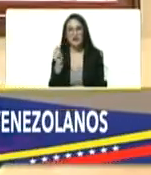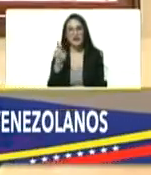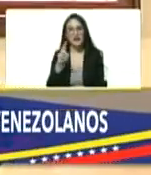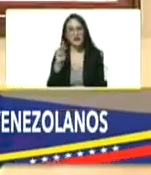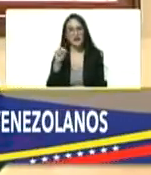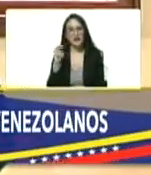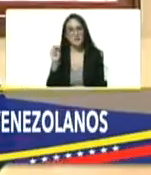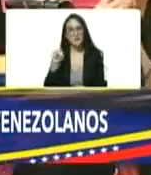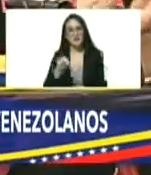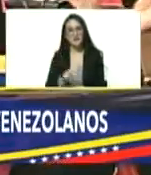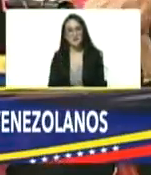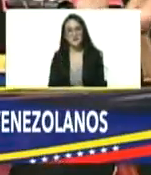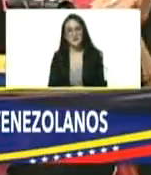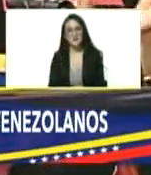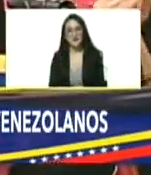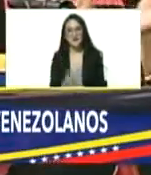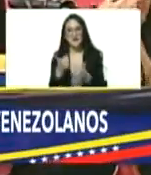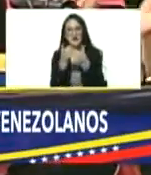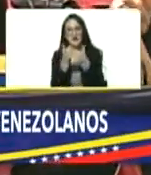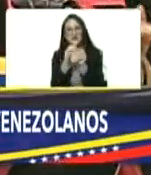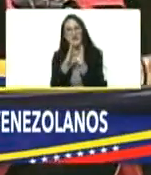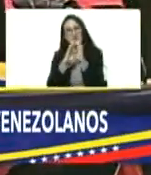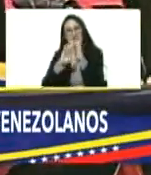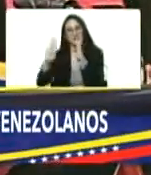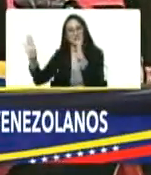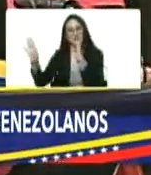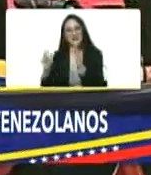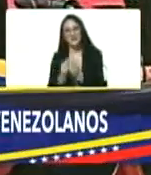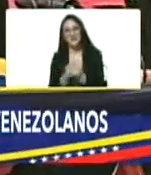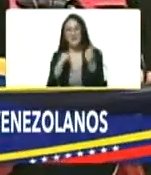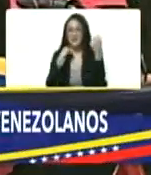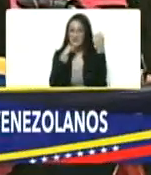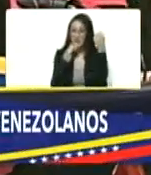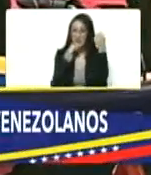Bórquez, novia eterna de Francisco de Miranda.